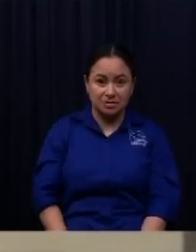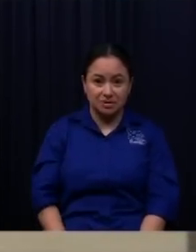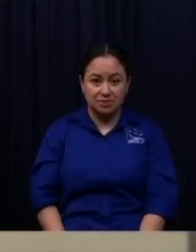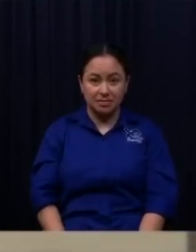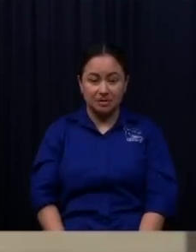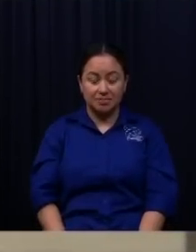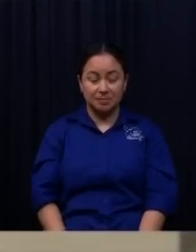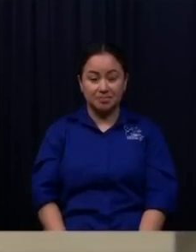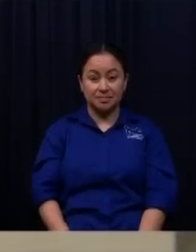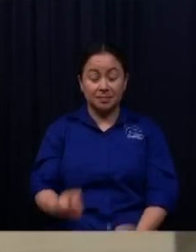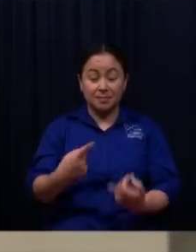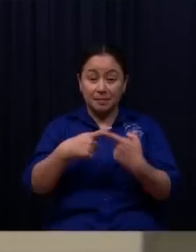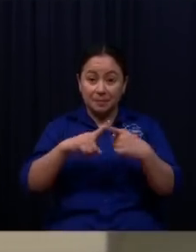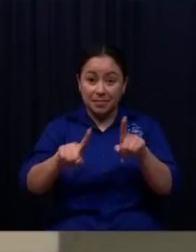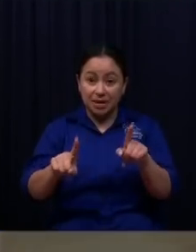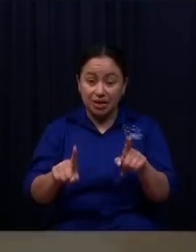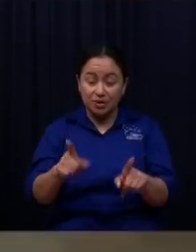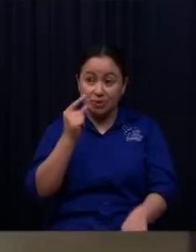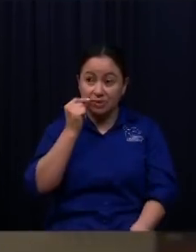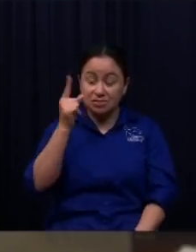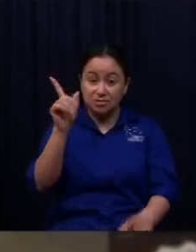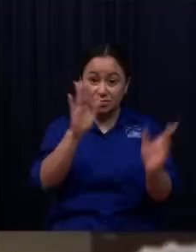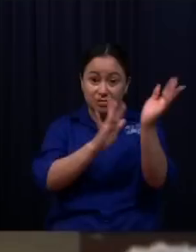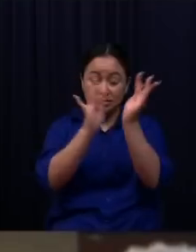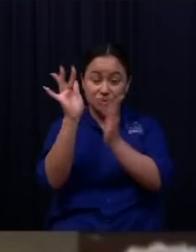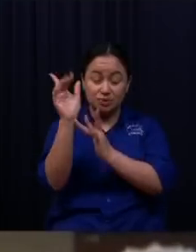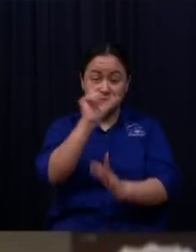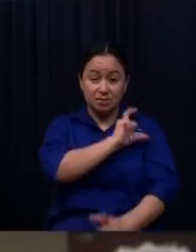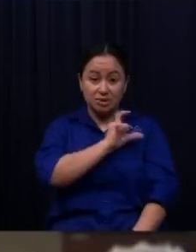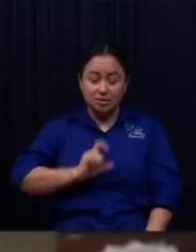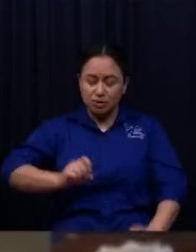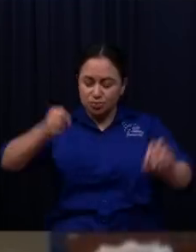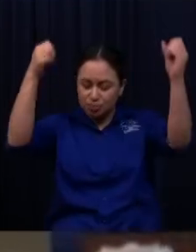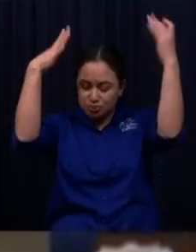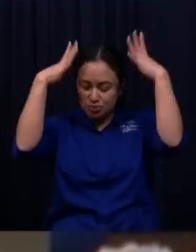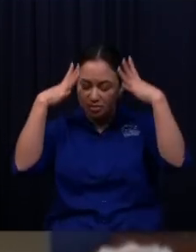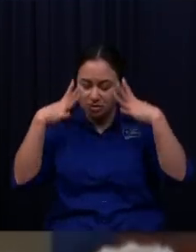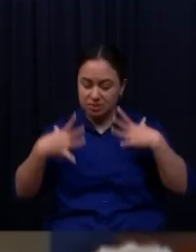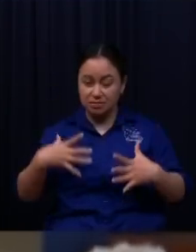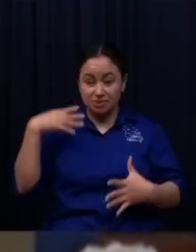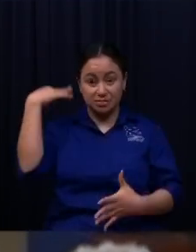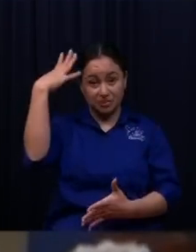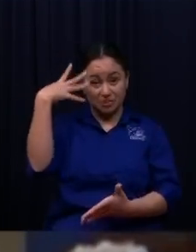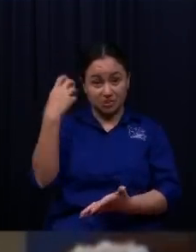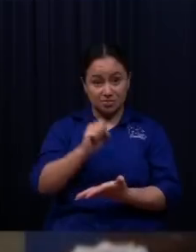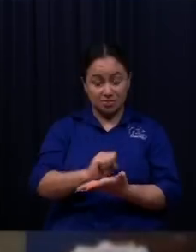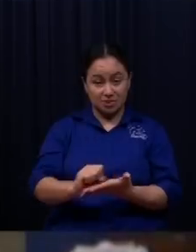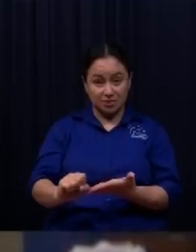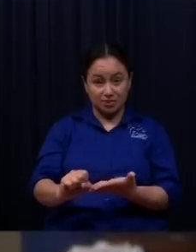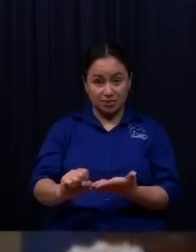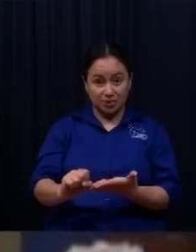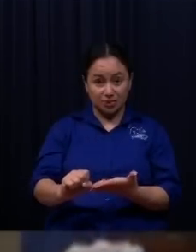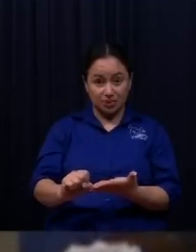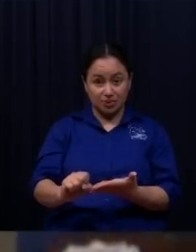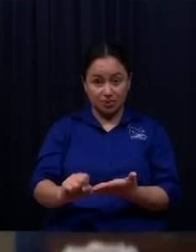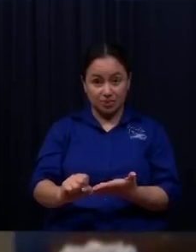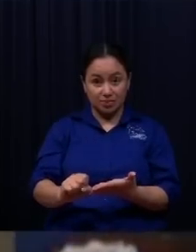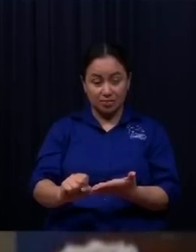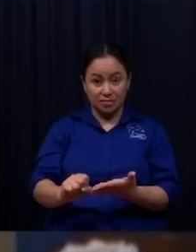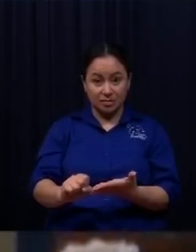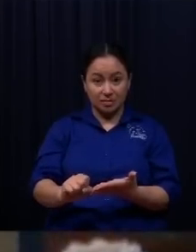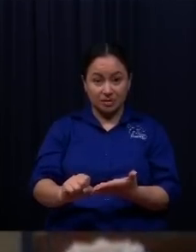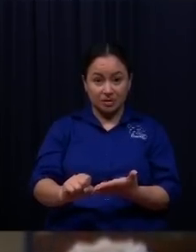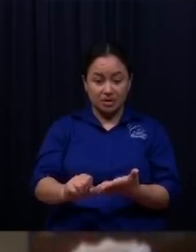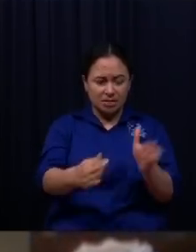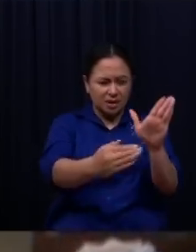quien es, siendo quien era, siendo quien será. Desde luego que la derrotó a la tentación, pero fue tentado en todo. Desde